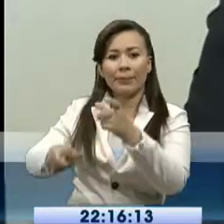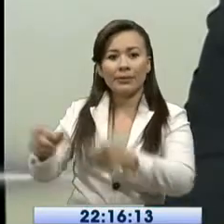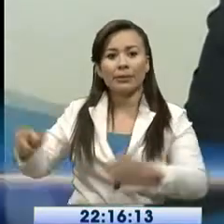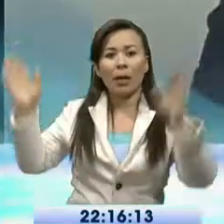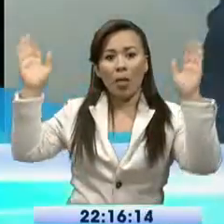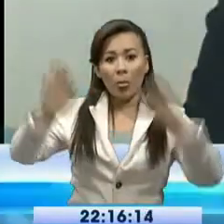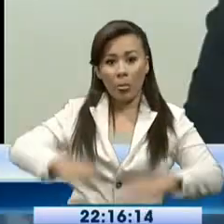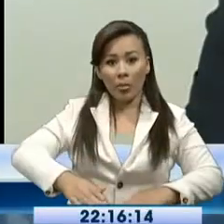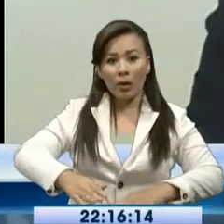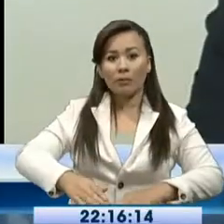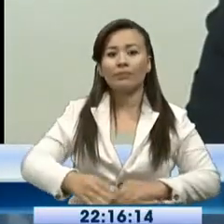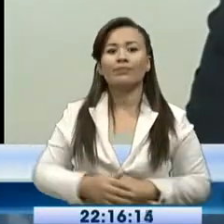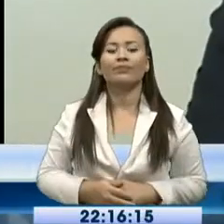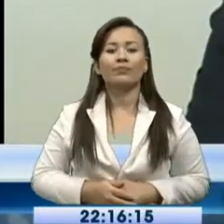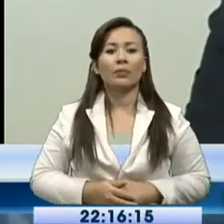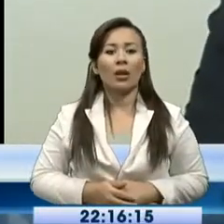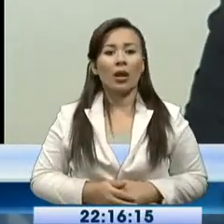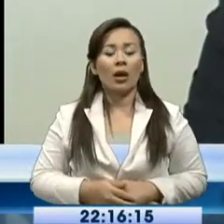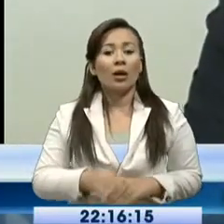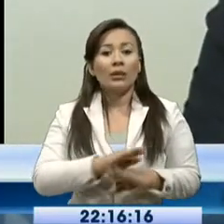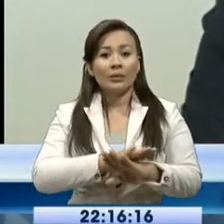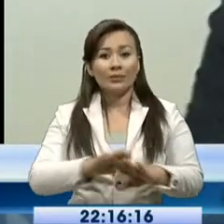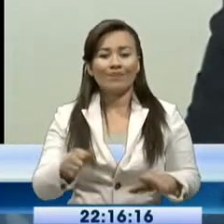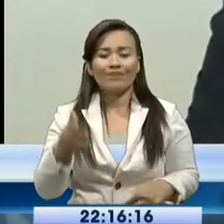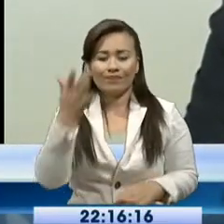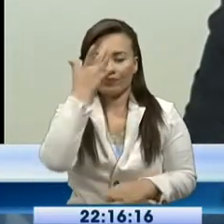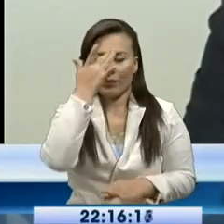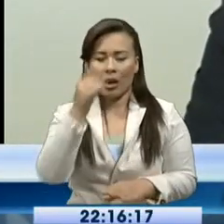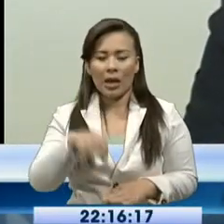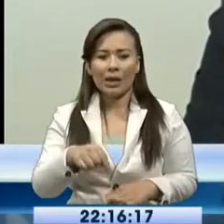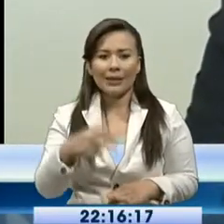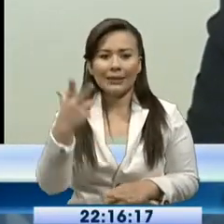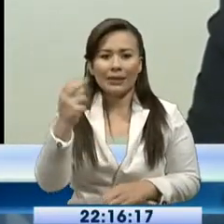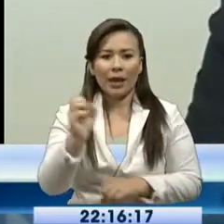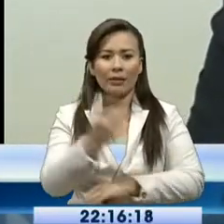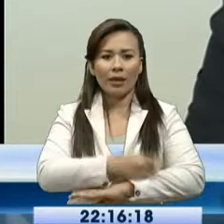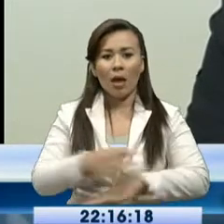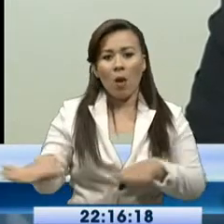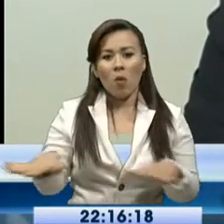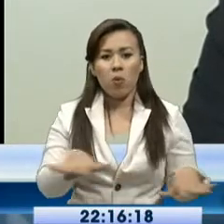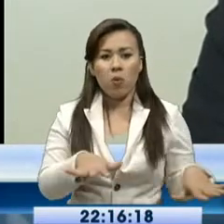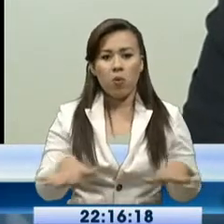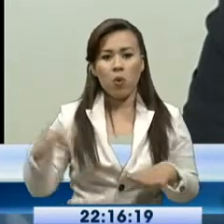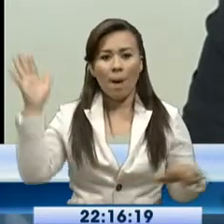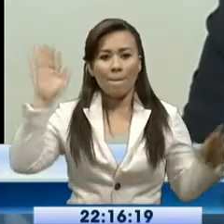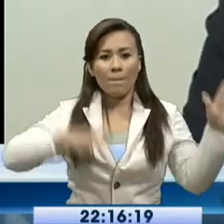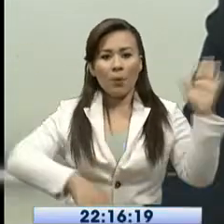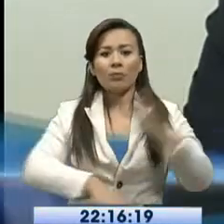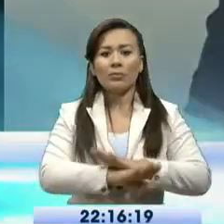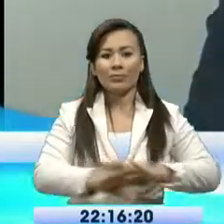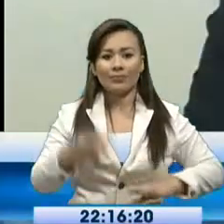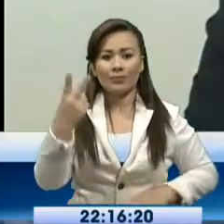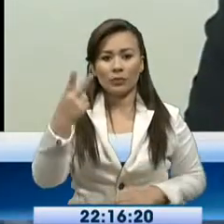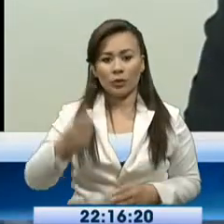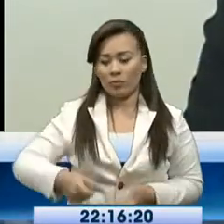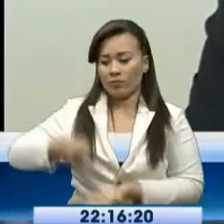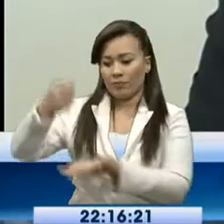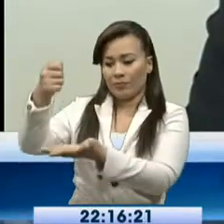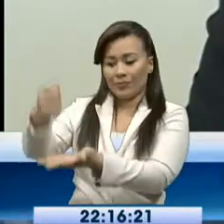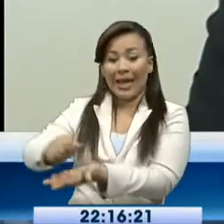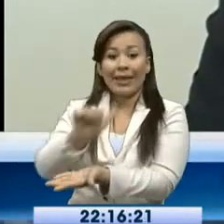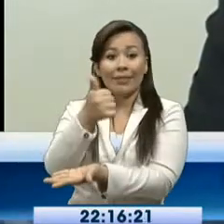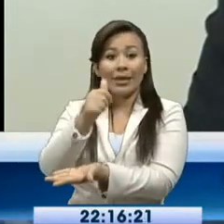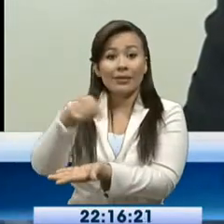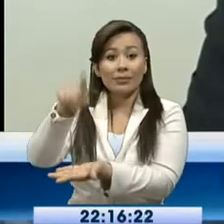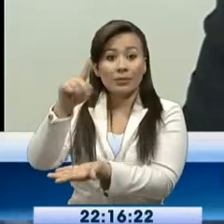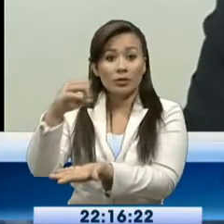días, no he documentado el siniestro, antes de que se cumplan 30 días del terremoto, ha hecho ya dos desembolsos, uno por 10 millones